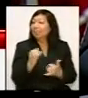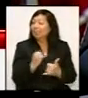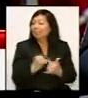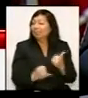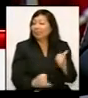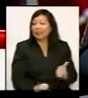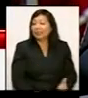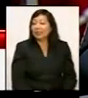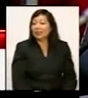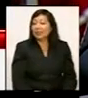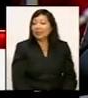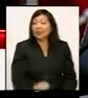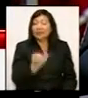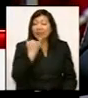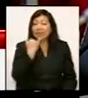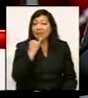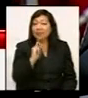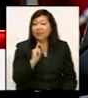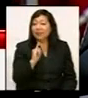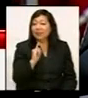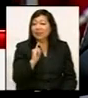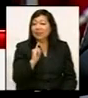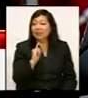final del informe,